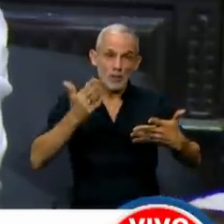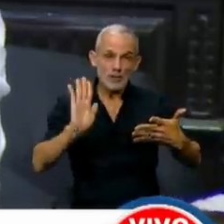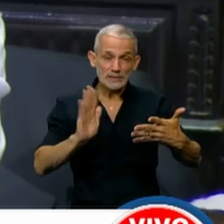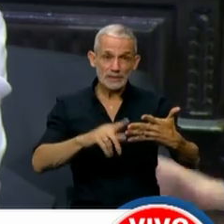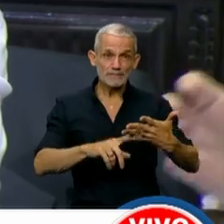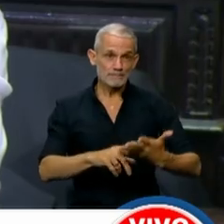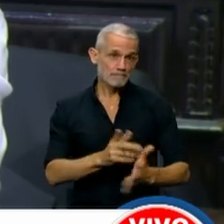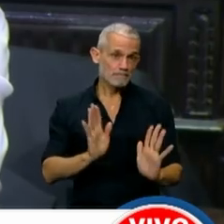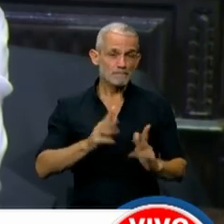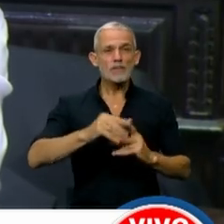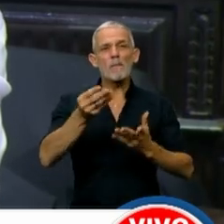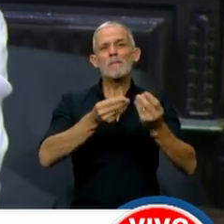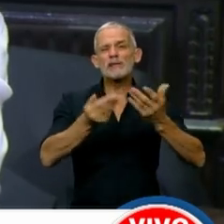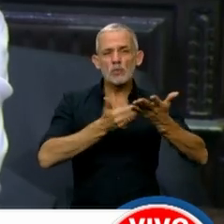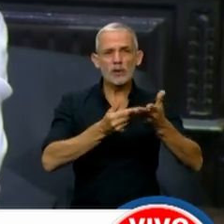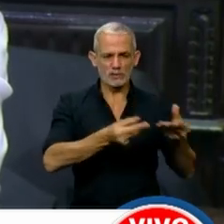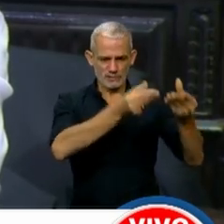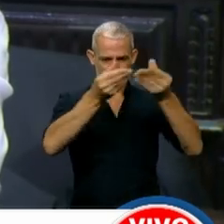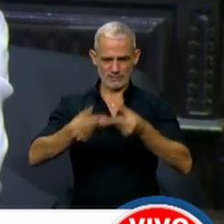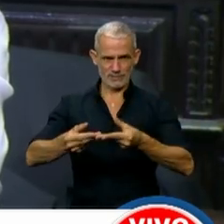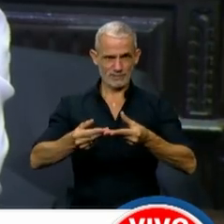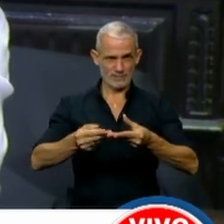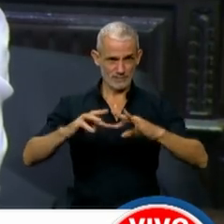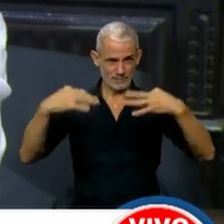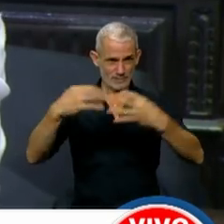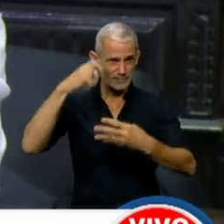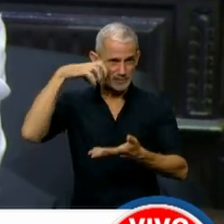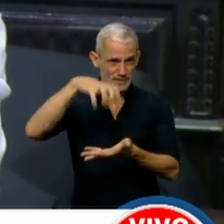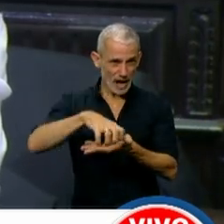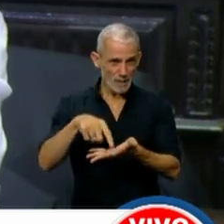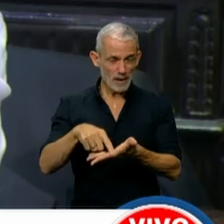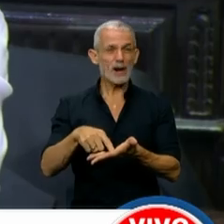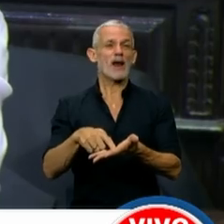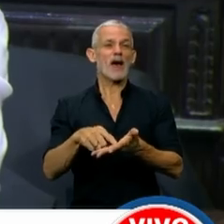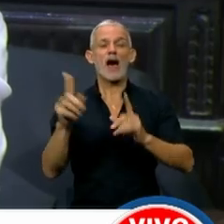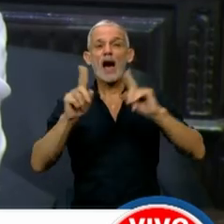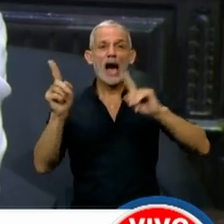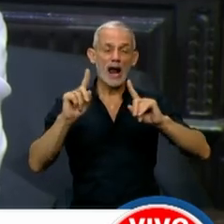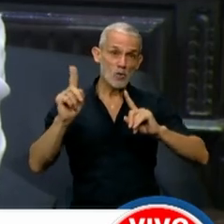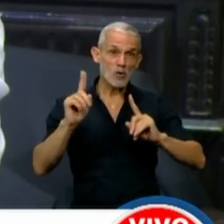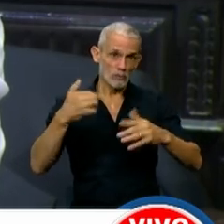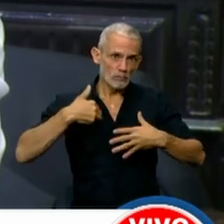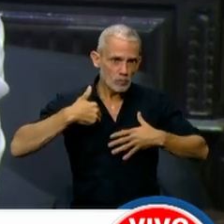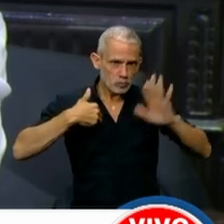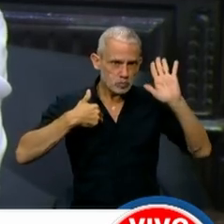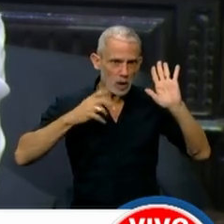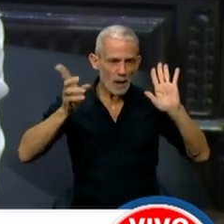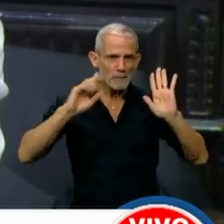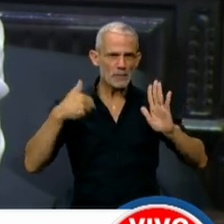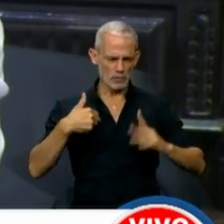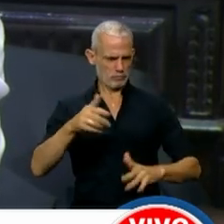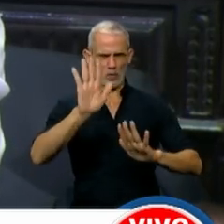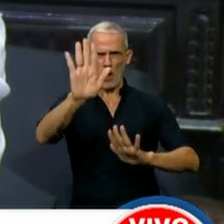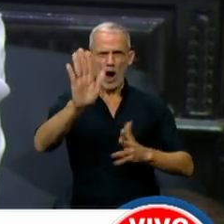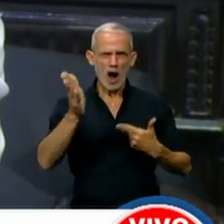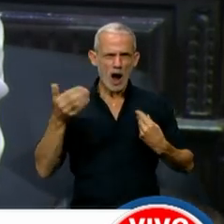cuando el presupuesto vino a la cámara inmediatamente algunos entre los que me encuentro pusimos la voz